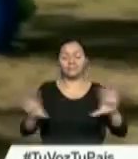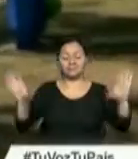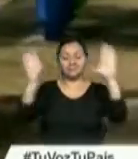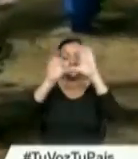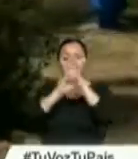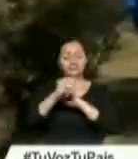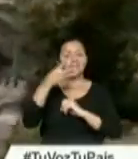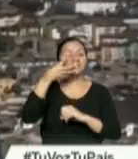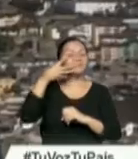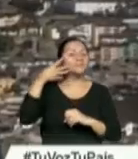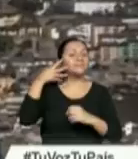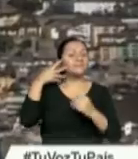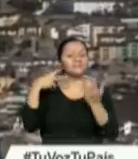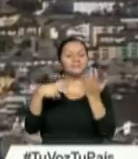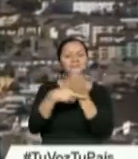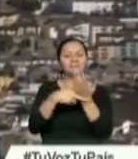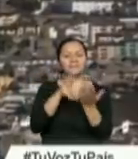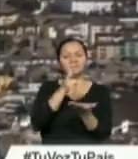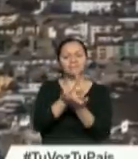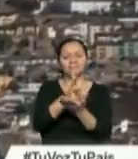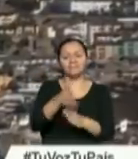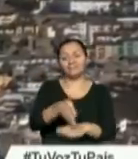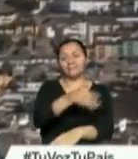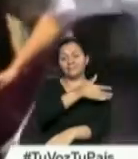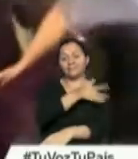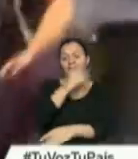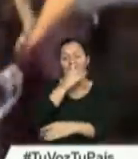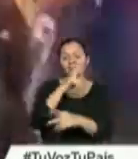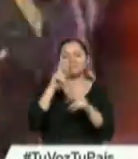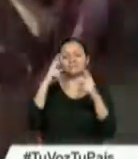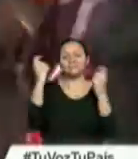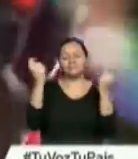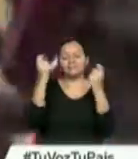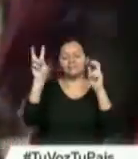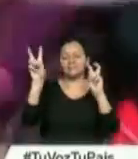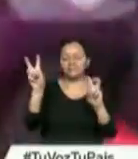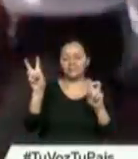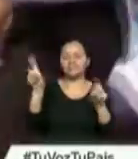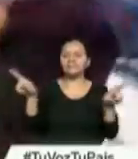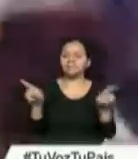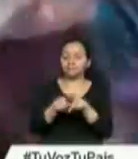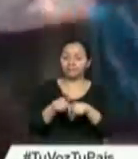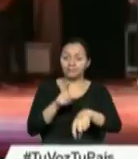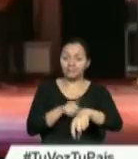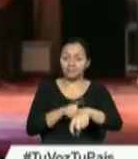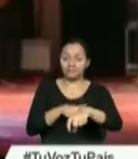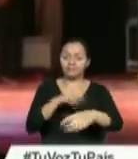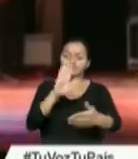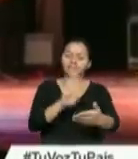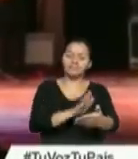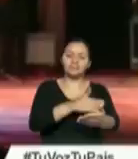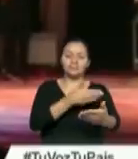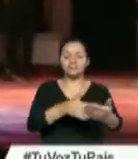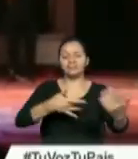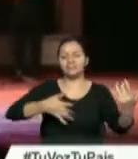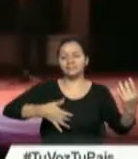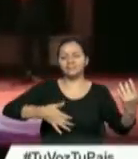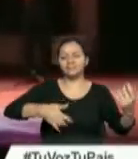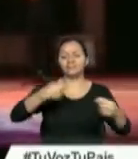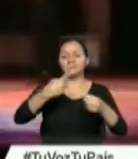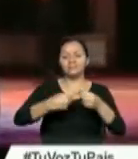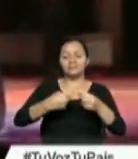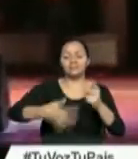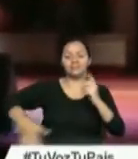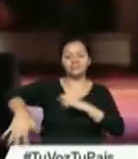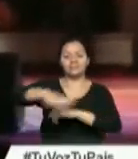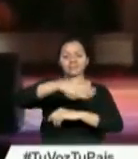Cumandá Parque Urbano, se encenderá la fiesta electrónica, mientras que a esa misma hora se efectuará la serenata quiteña en la Plaza Grande con